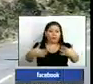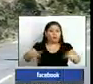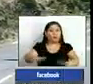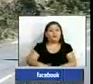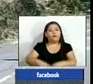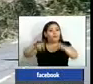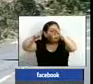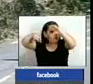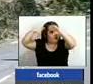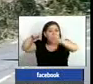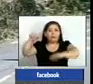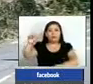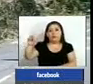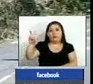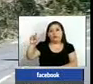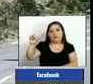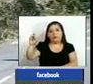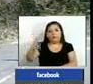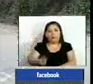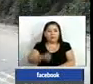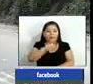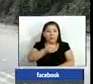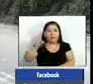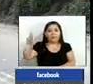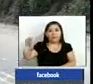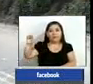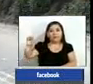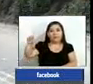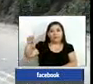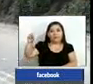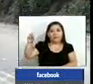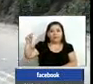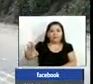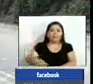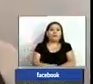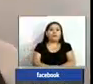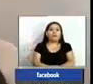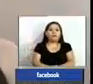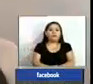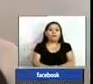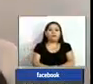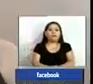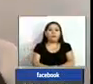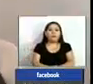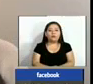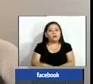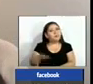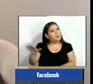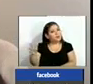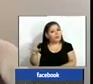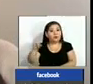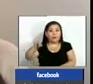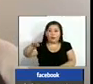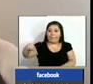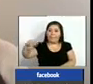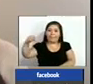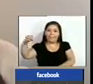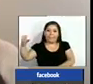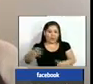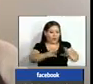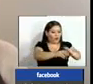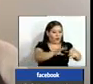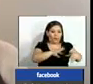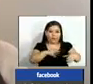Con imágenes de Ever Ábalos, Nelson Quinteros, Noticiero Hechos. Y más de 1,000 familias siguen a